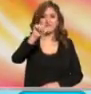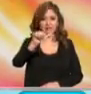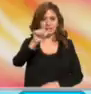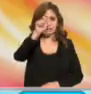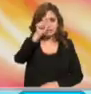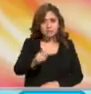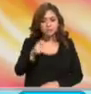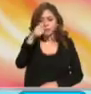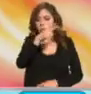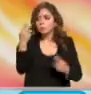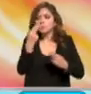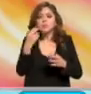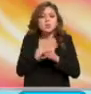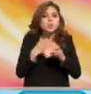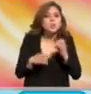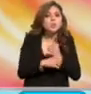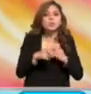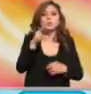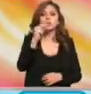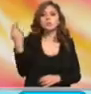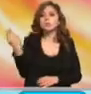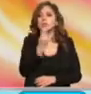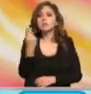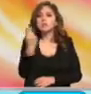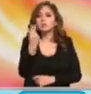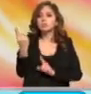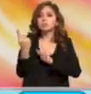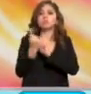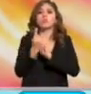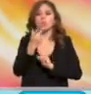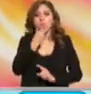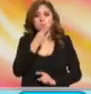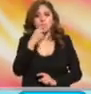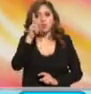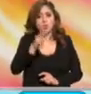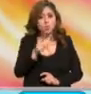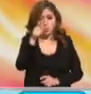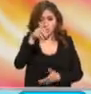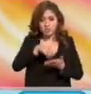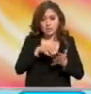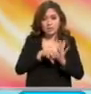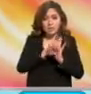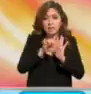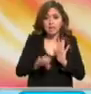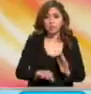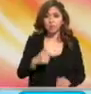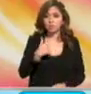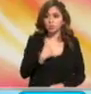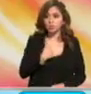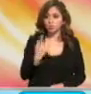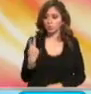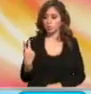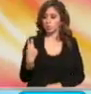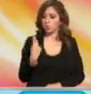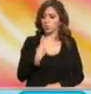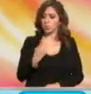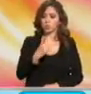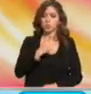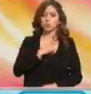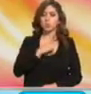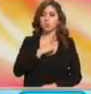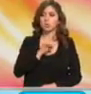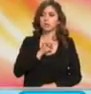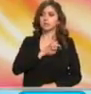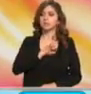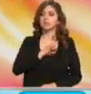fobia, una imposibilidad de tener contacto con un hombre. Ya ni siquiera en una cita. O sea, el solo hecho de pensar yo quedarme a solas con un hombre,